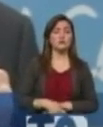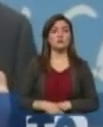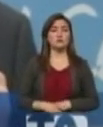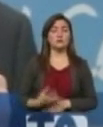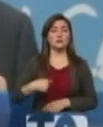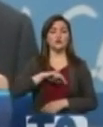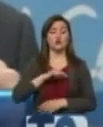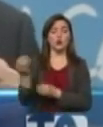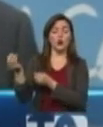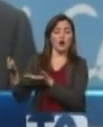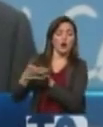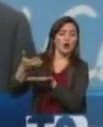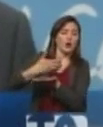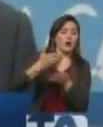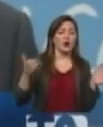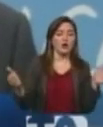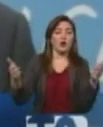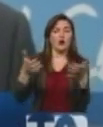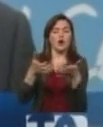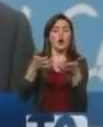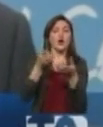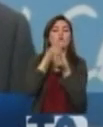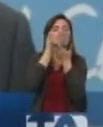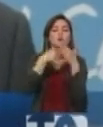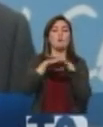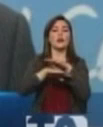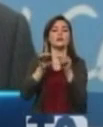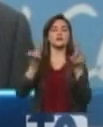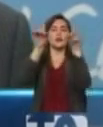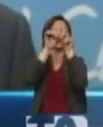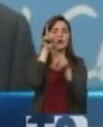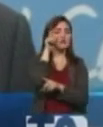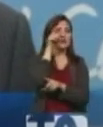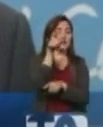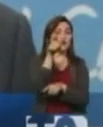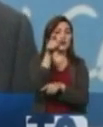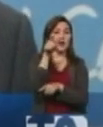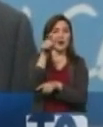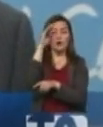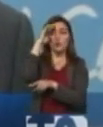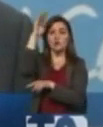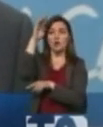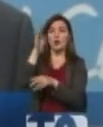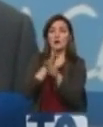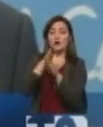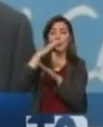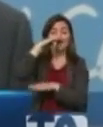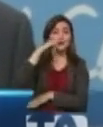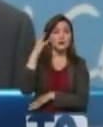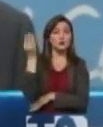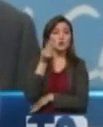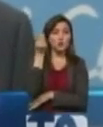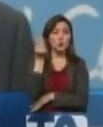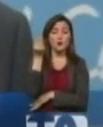esta información, armonizando con las bases de datos que tiene la Fiscalía, la DINAPEN, el propio